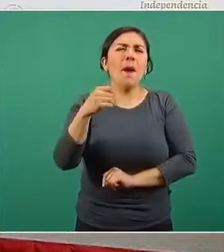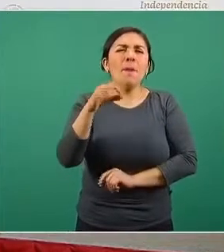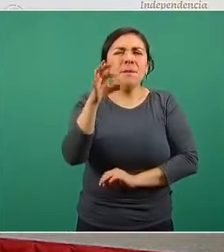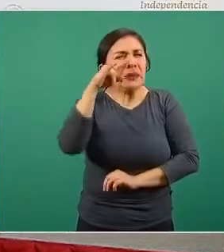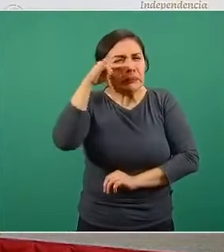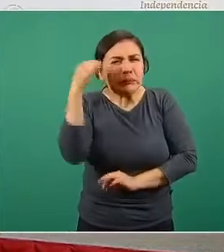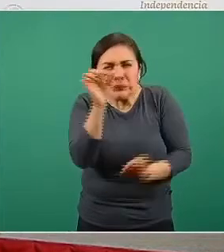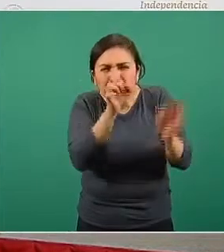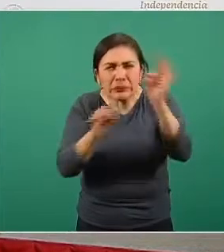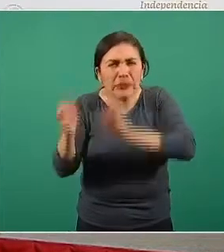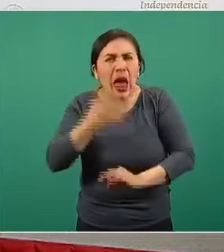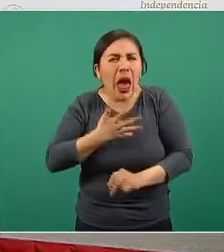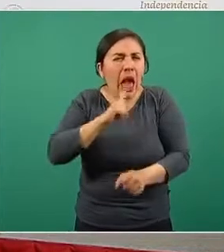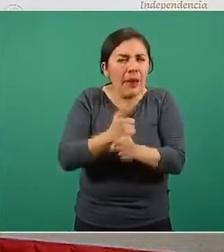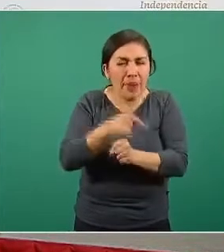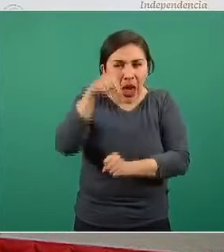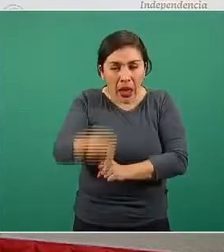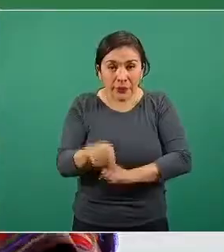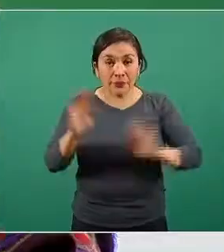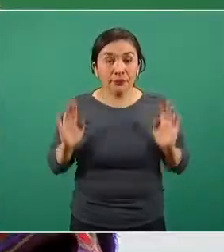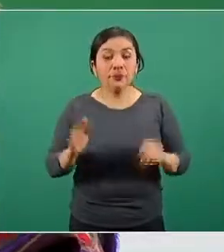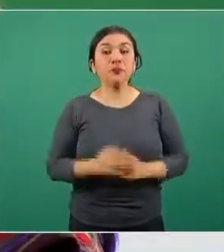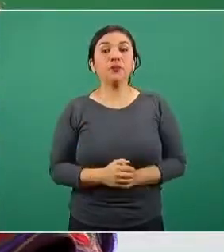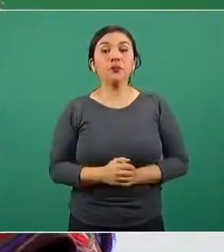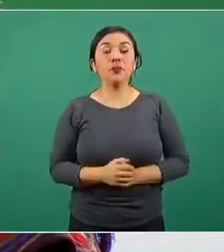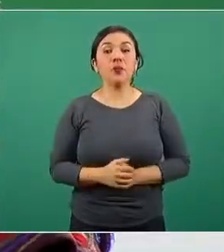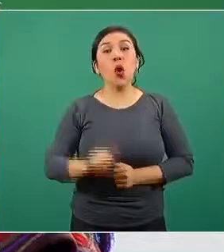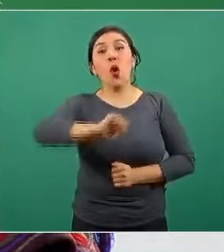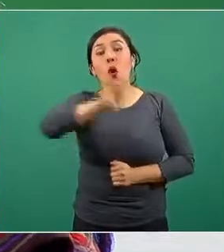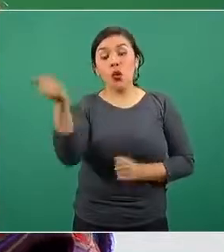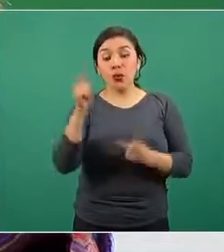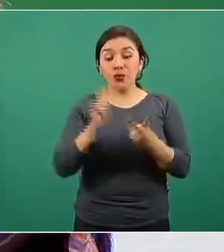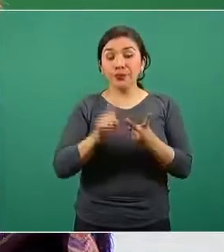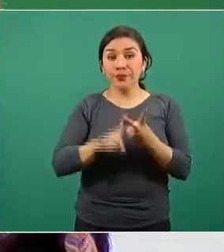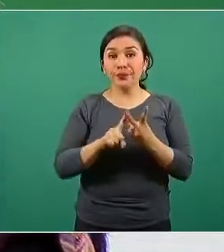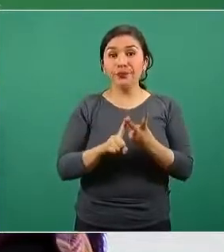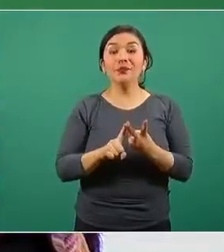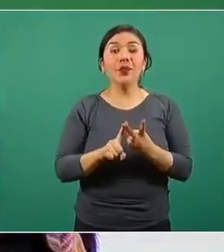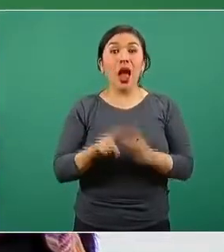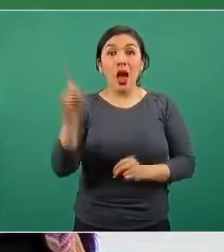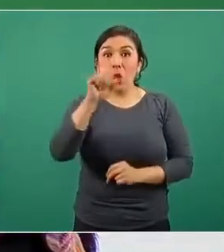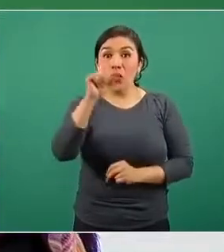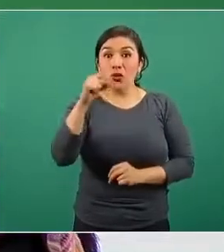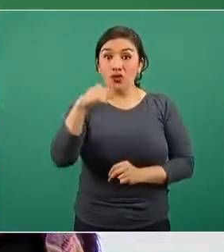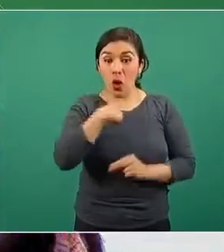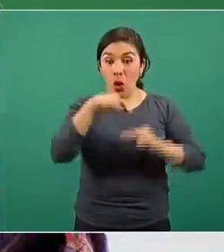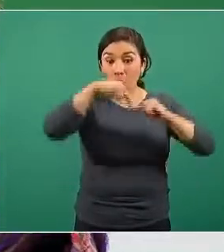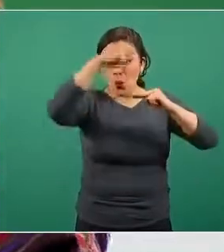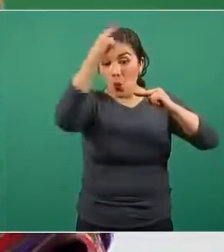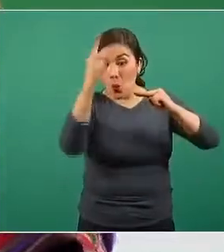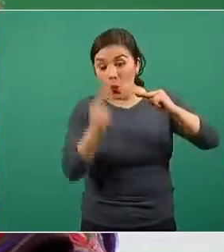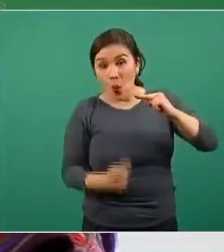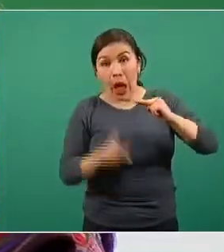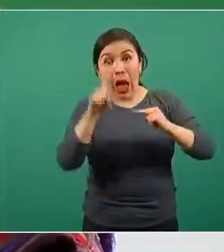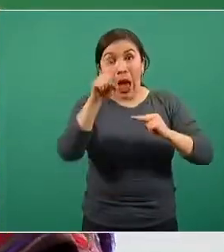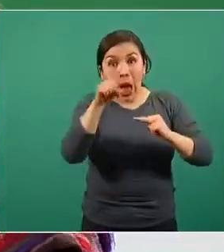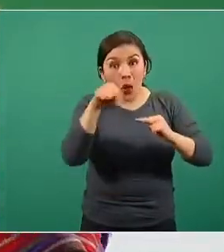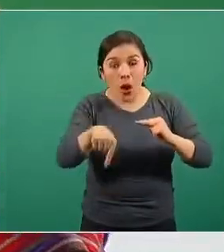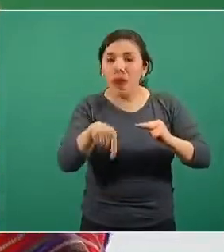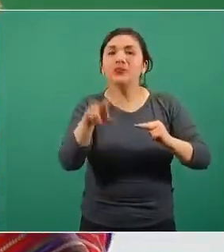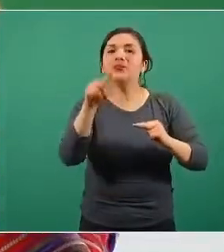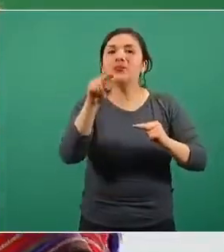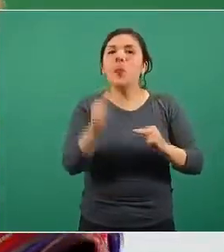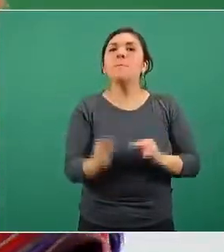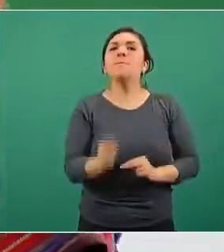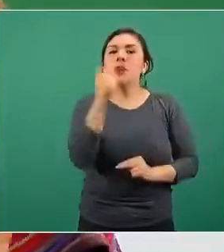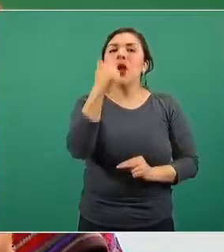microorganismos que pudiésemos encontrar en este ambiente. El siguiente elemento es, pues cuando yo entro, no entro directo al agua, sino paso a